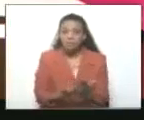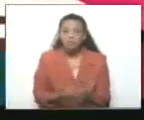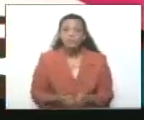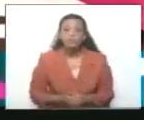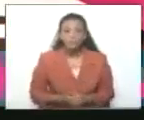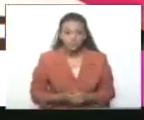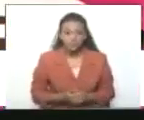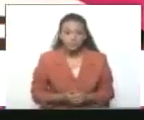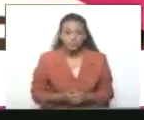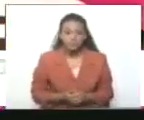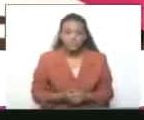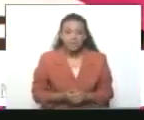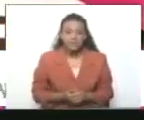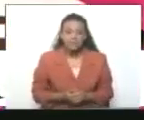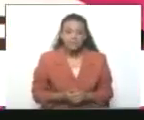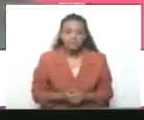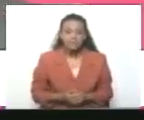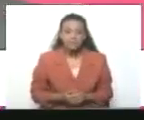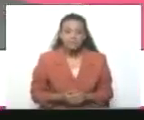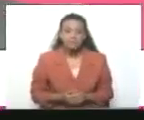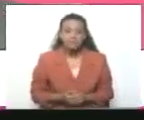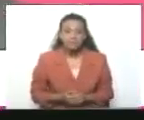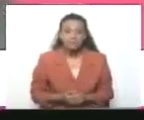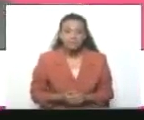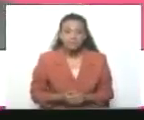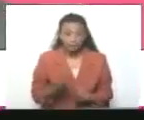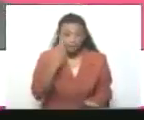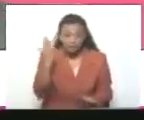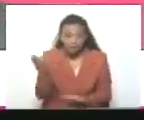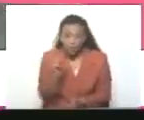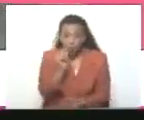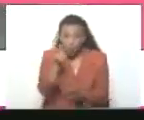presente y siempre consecuente.